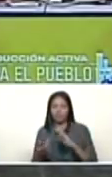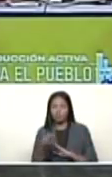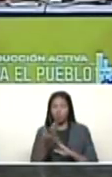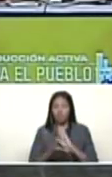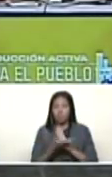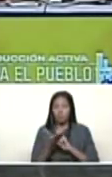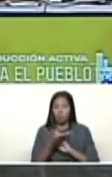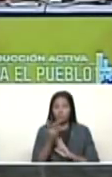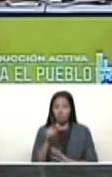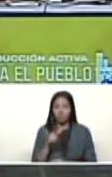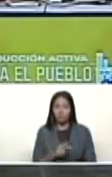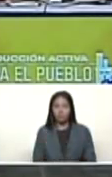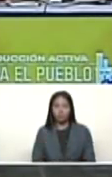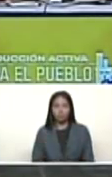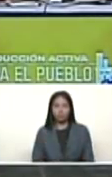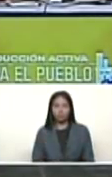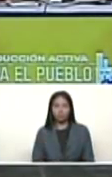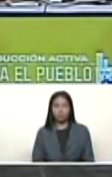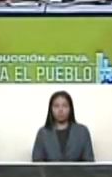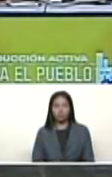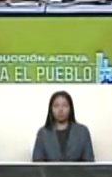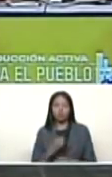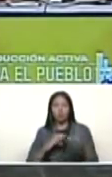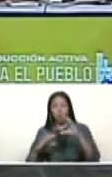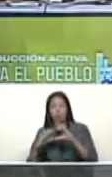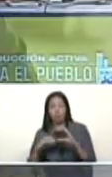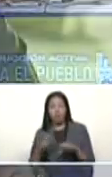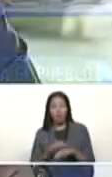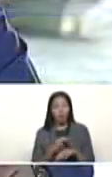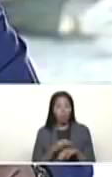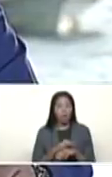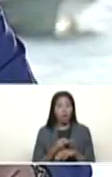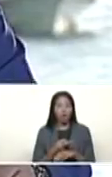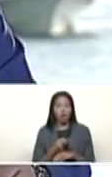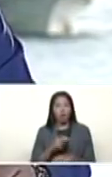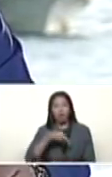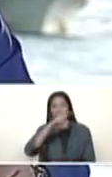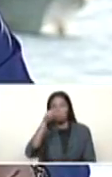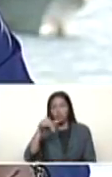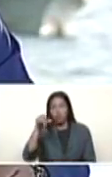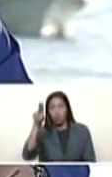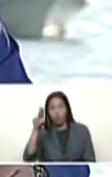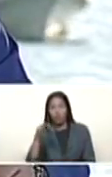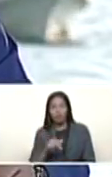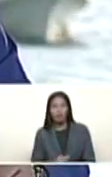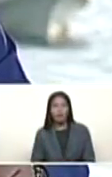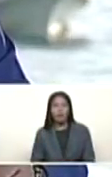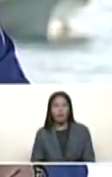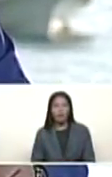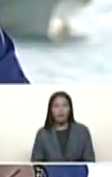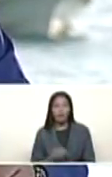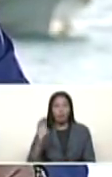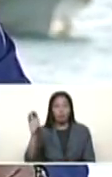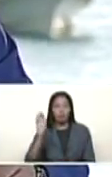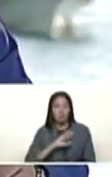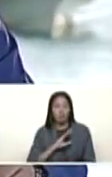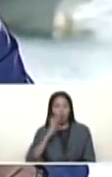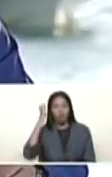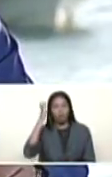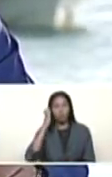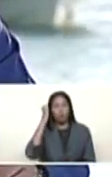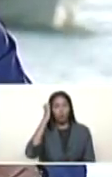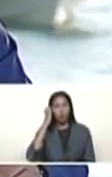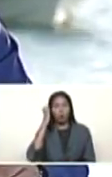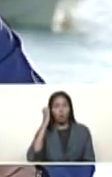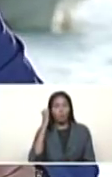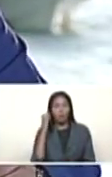importante. Este comunicado oficial del gobierno del Reino de Noruega. Noruega es un país nórdico de Europa, donde